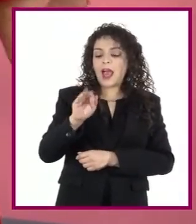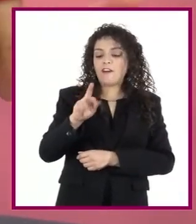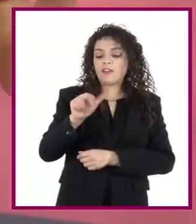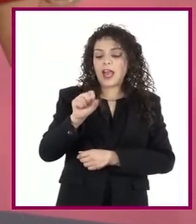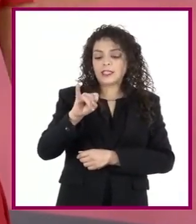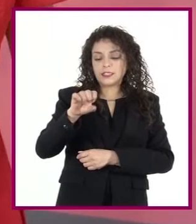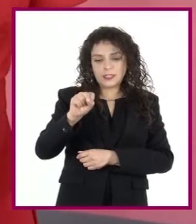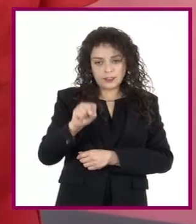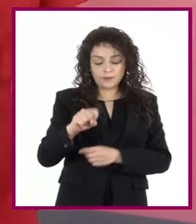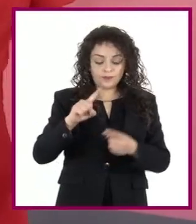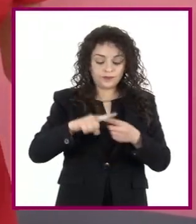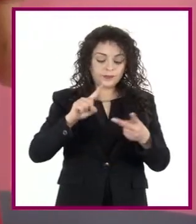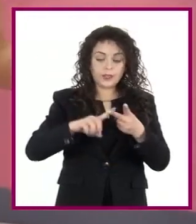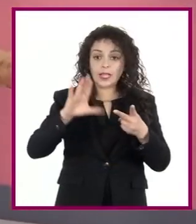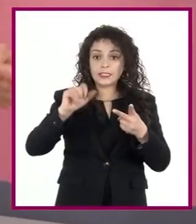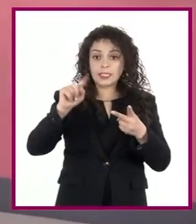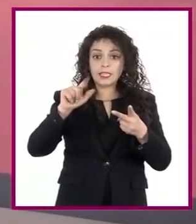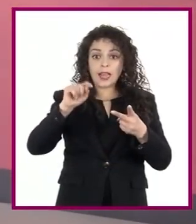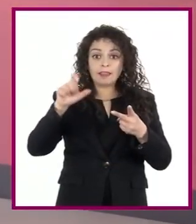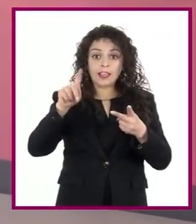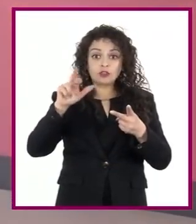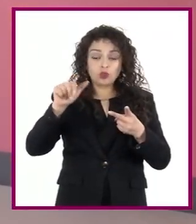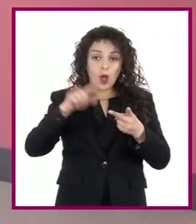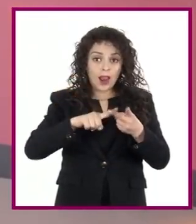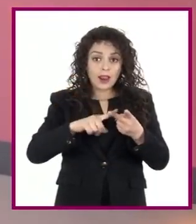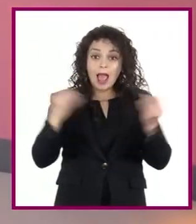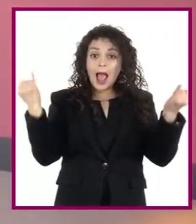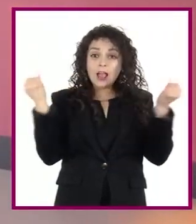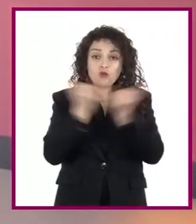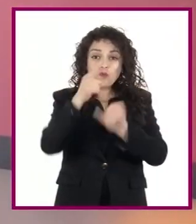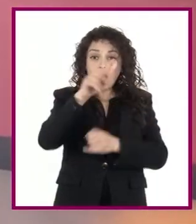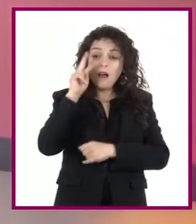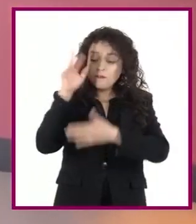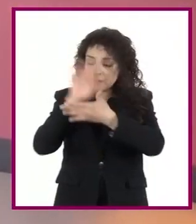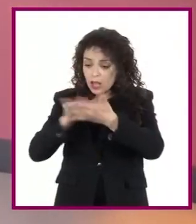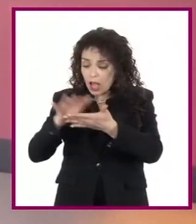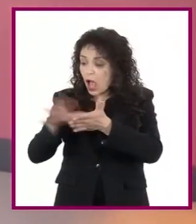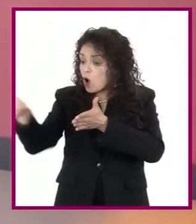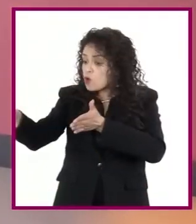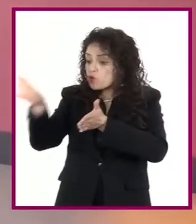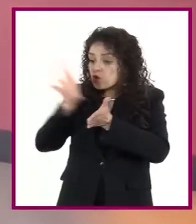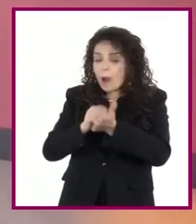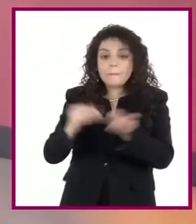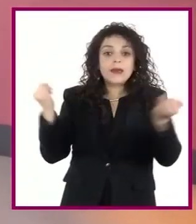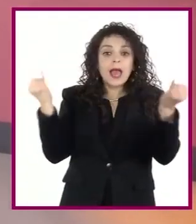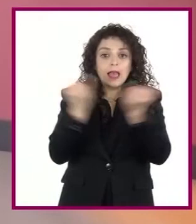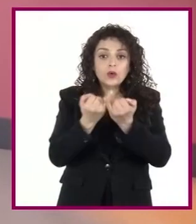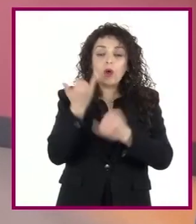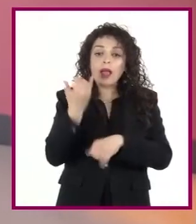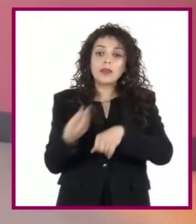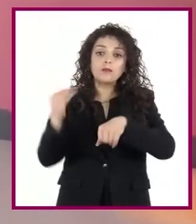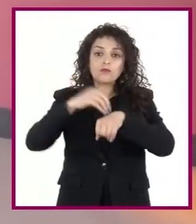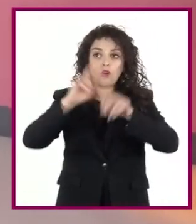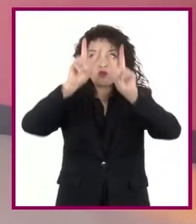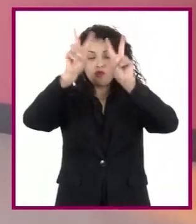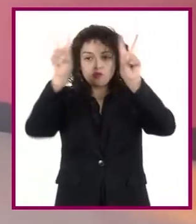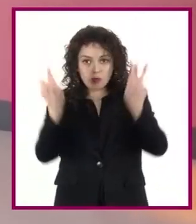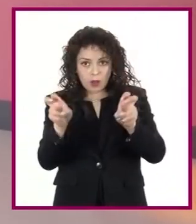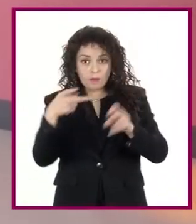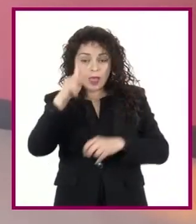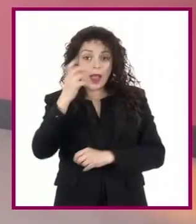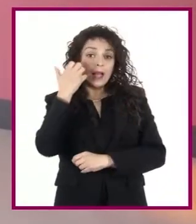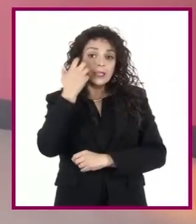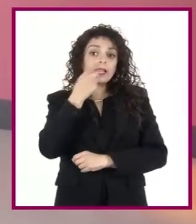textual es necesario transcribir tal cual y entrecomillar. Pero eso no significa que no